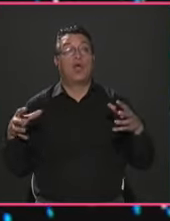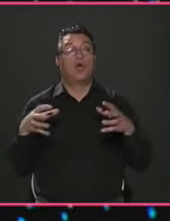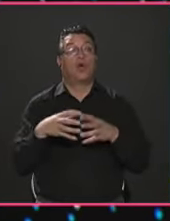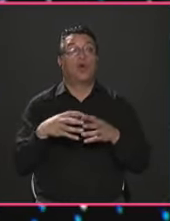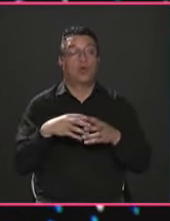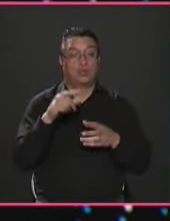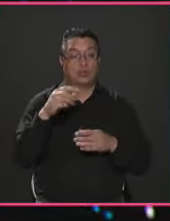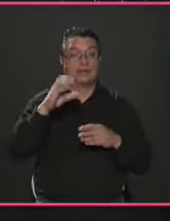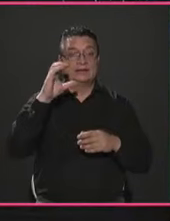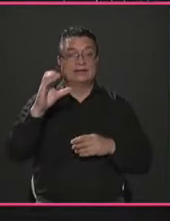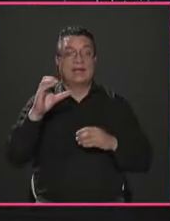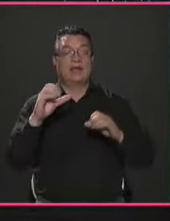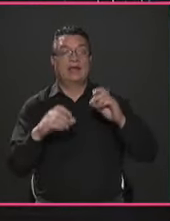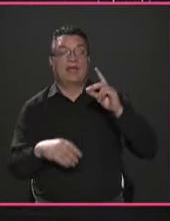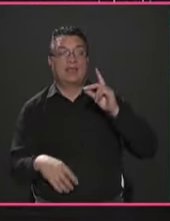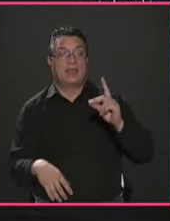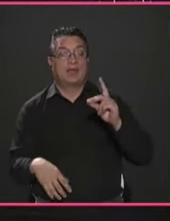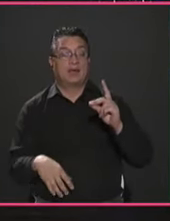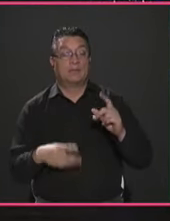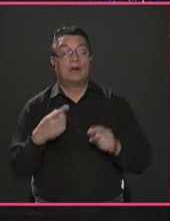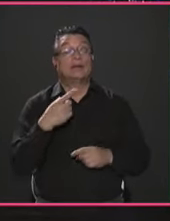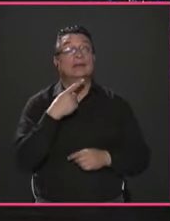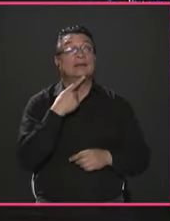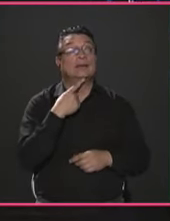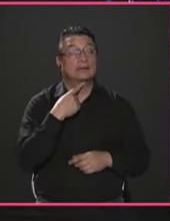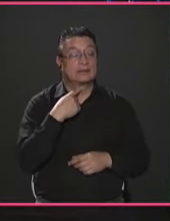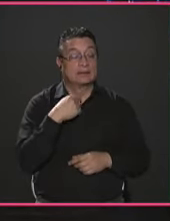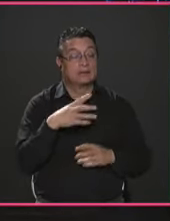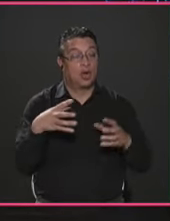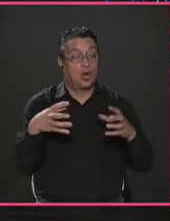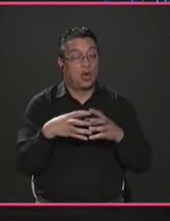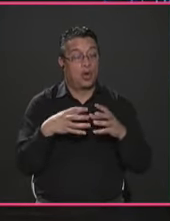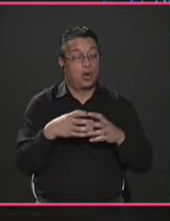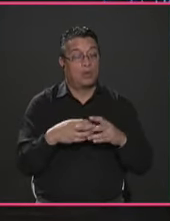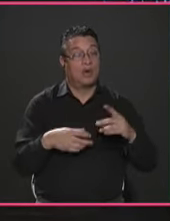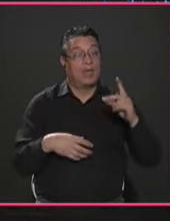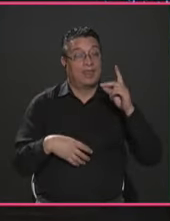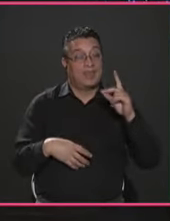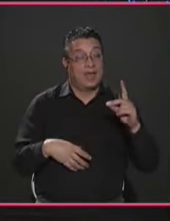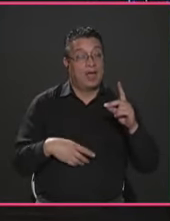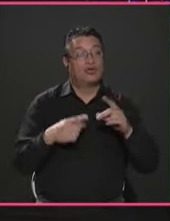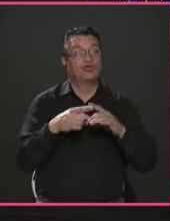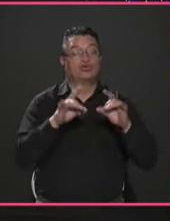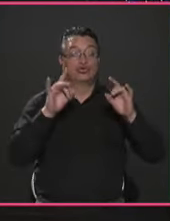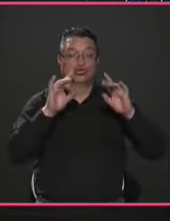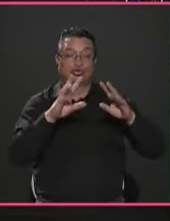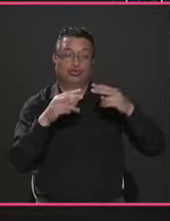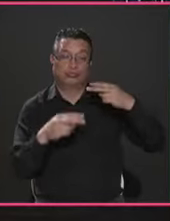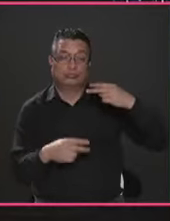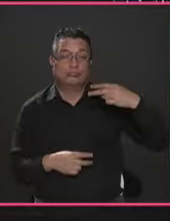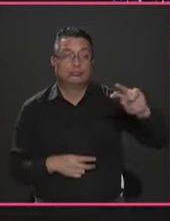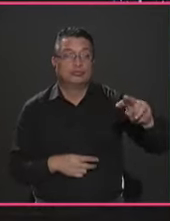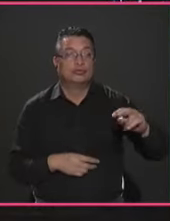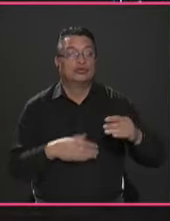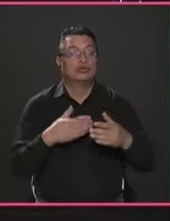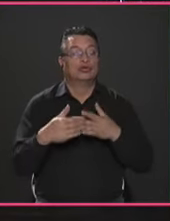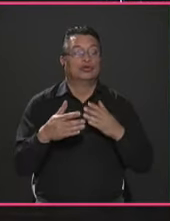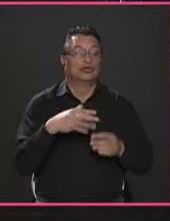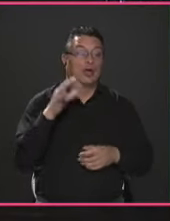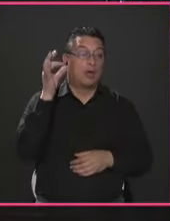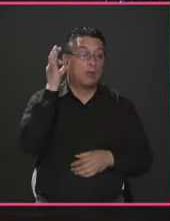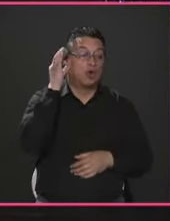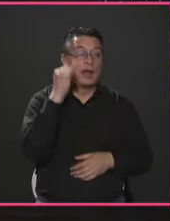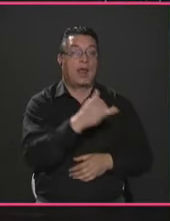aplog grupo c y d interesantemente el ap grupo B es propio de mujeres